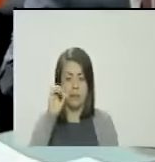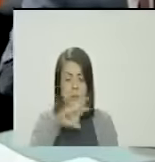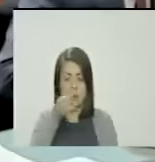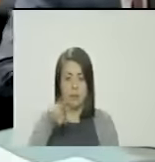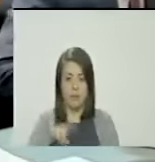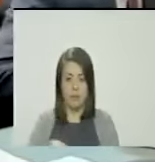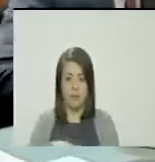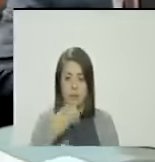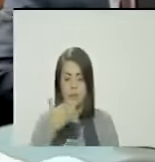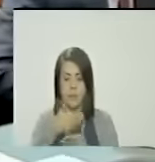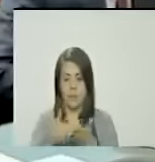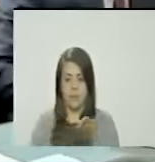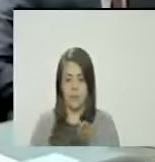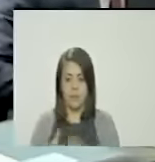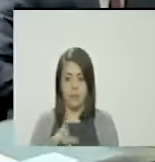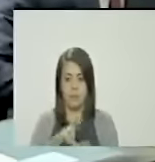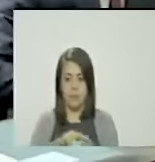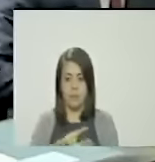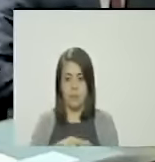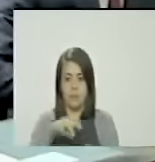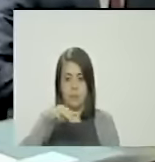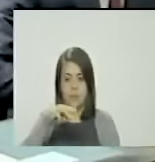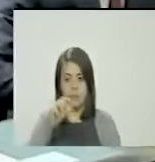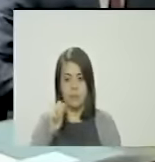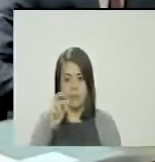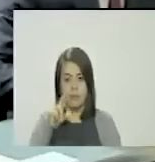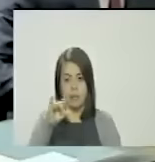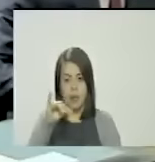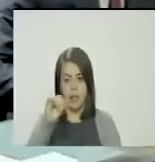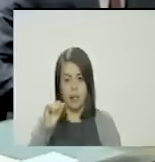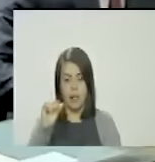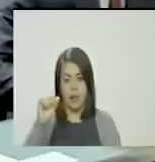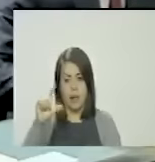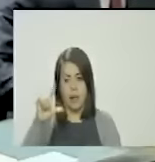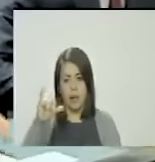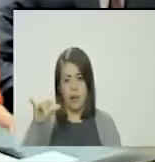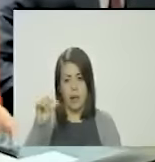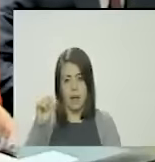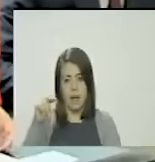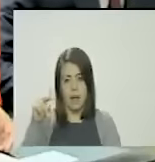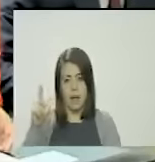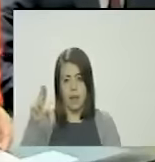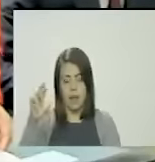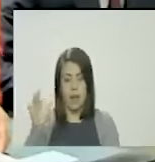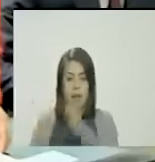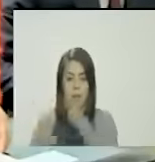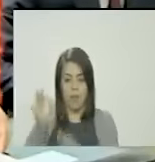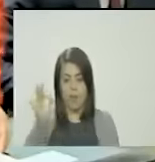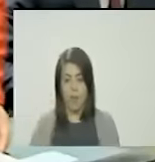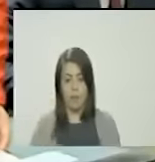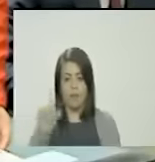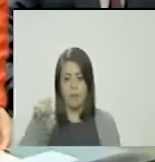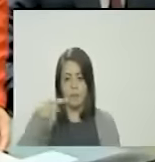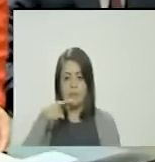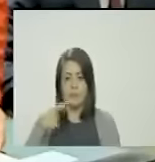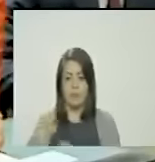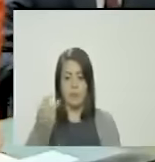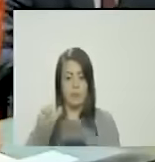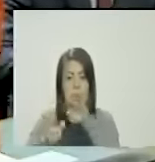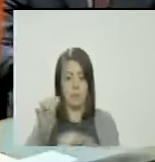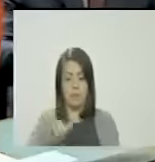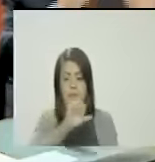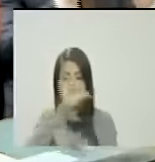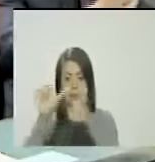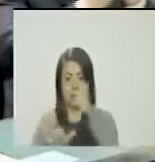Nacional, la propuesta es la doctora María Alejandra Hernández Aldana, abogada, quien además ha sido